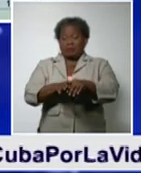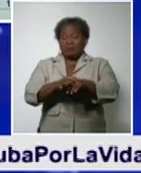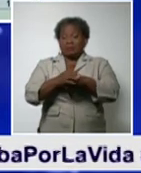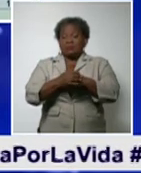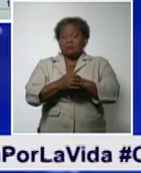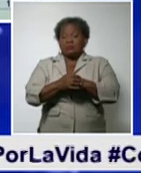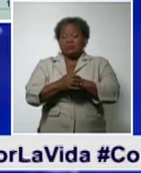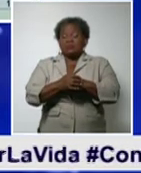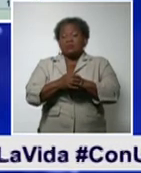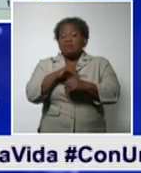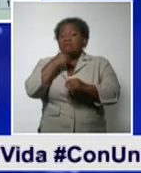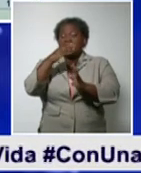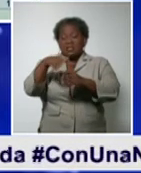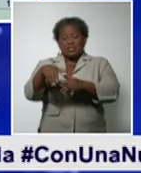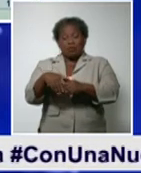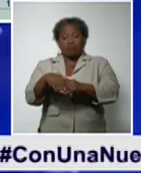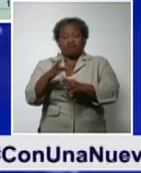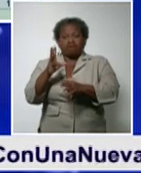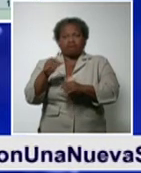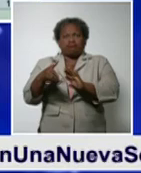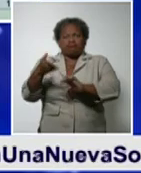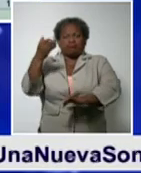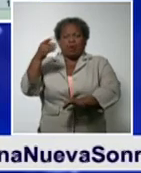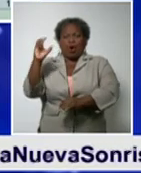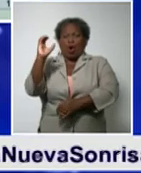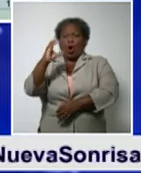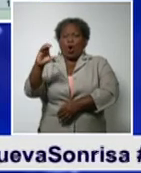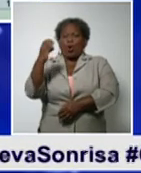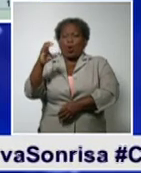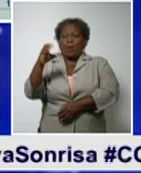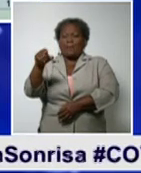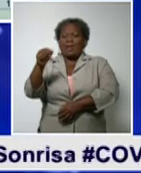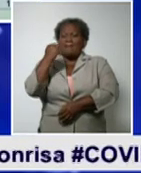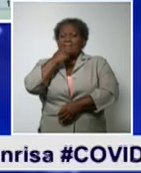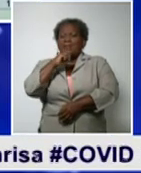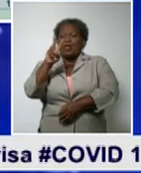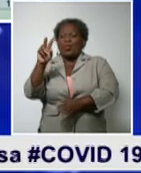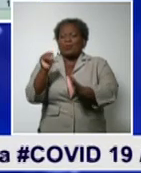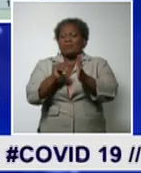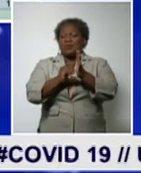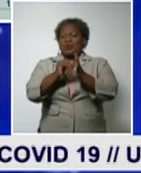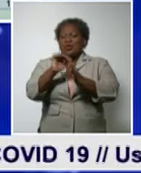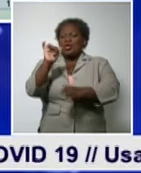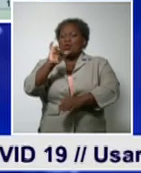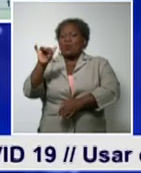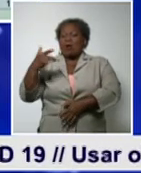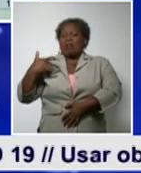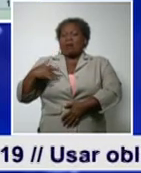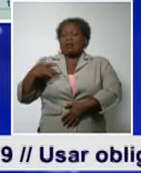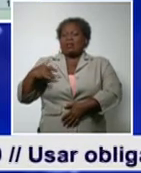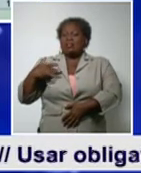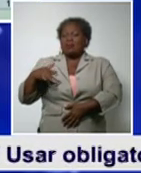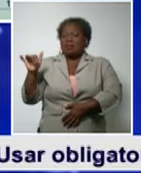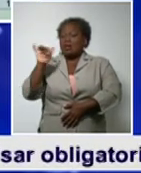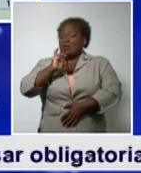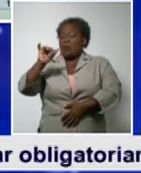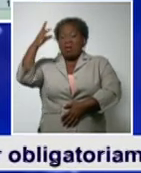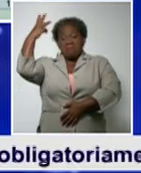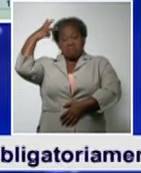de fallecidos. Colombia con más de 2 millones, igual que Argentina, igual que